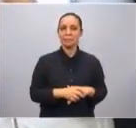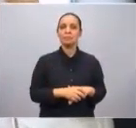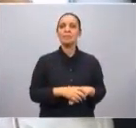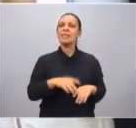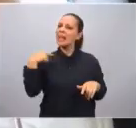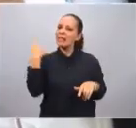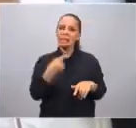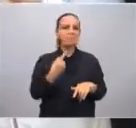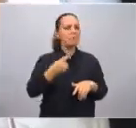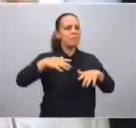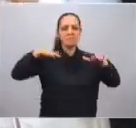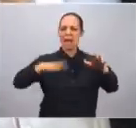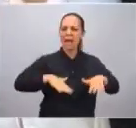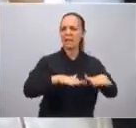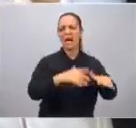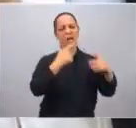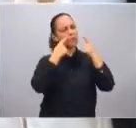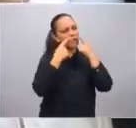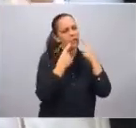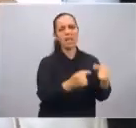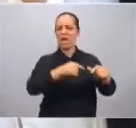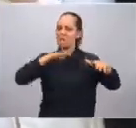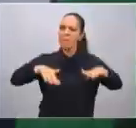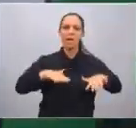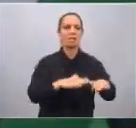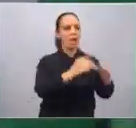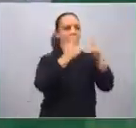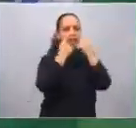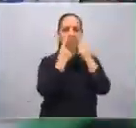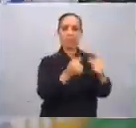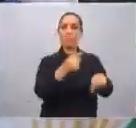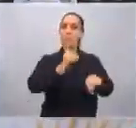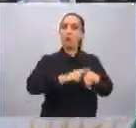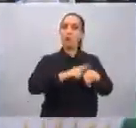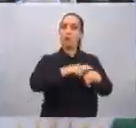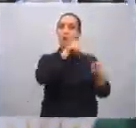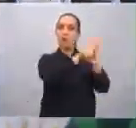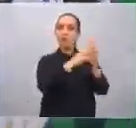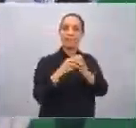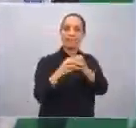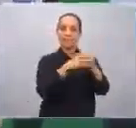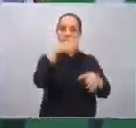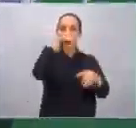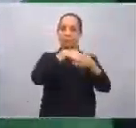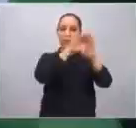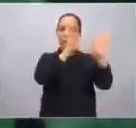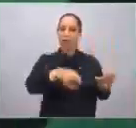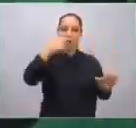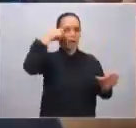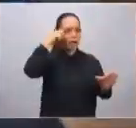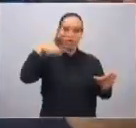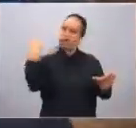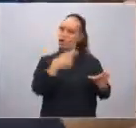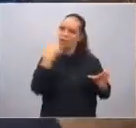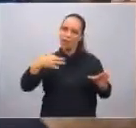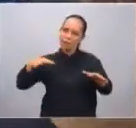marchar y manifestarnos cuando sea tratada en el Congreso Nacional.